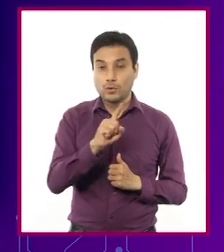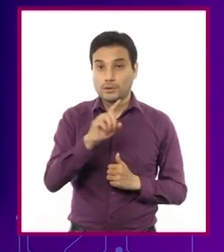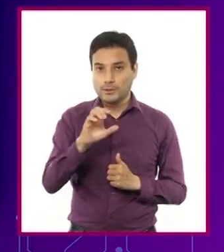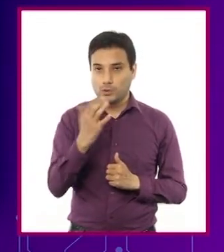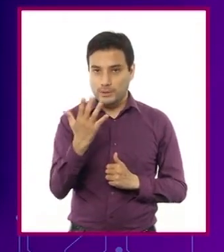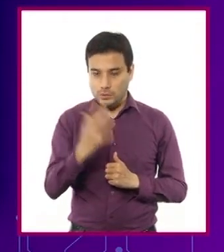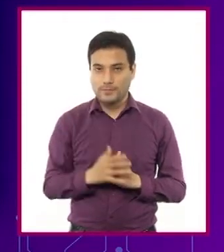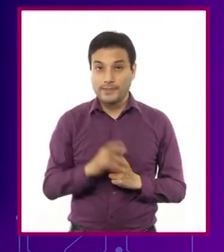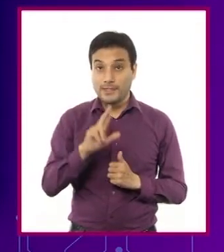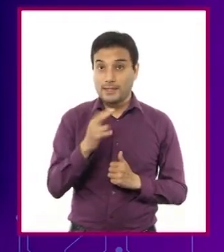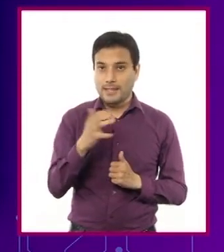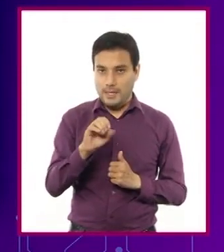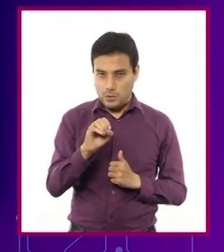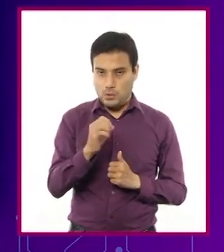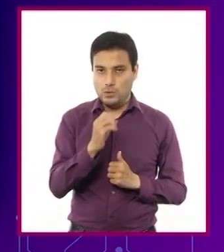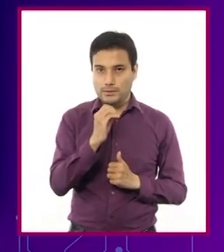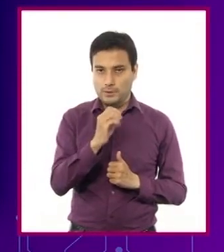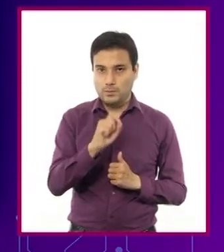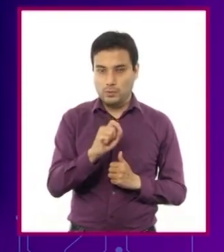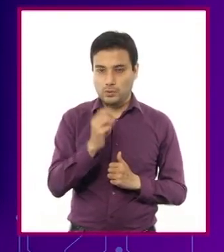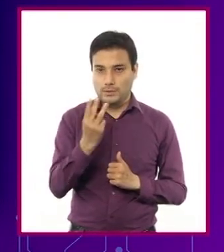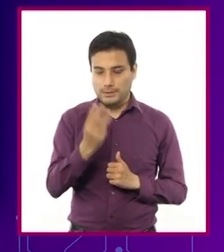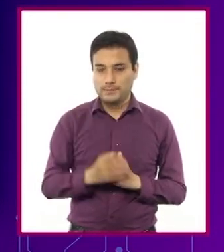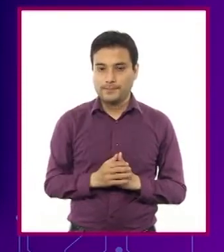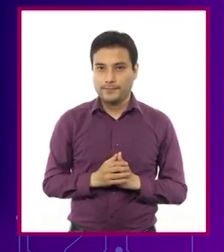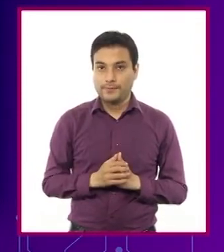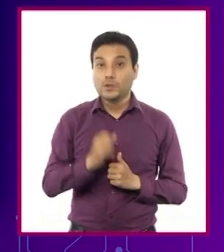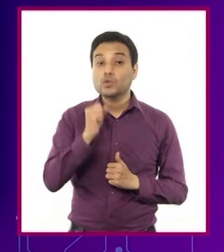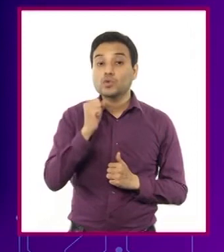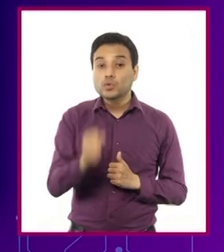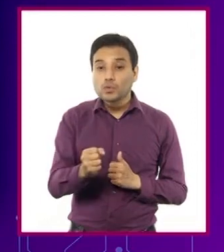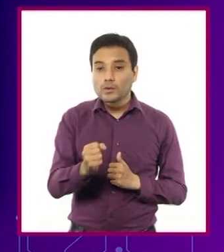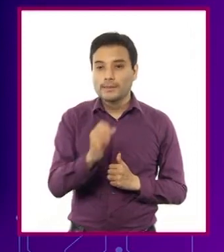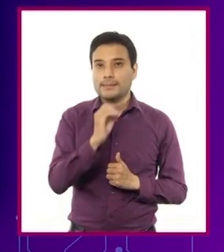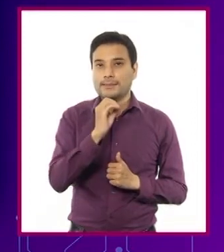0.105 y rango 0.3. Sur,